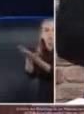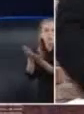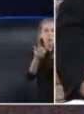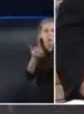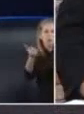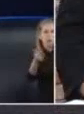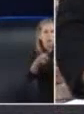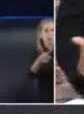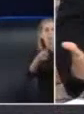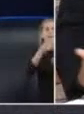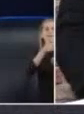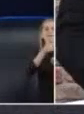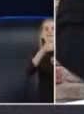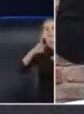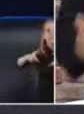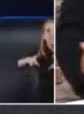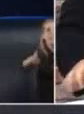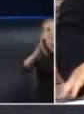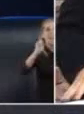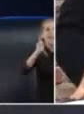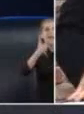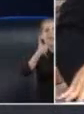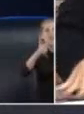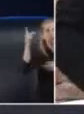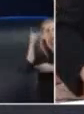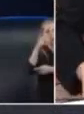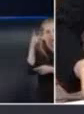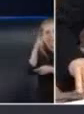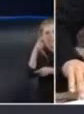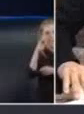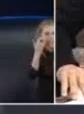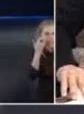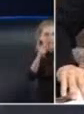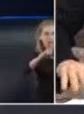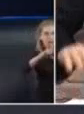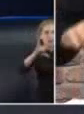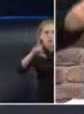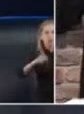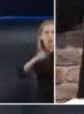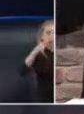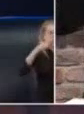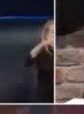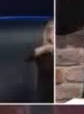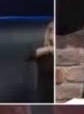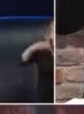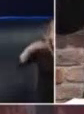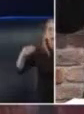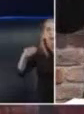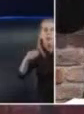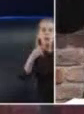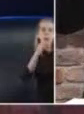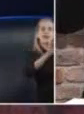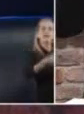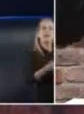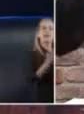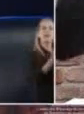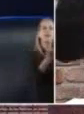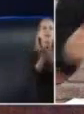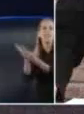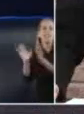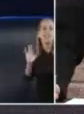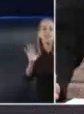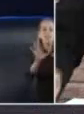hizo con la cgt pase que te estaba absolutamente muda de gamo bueno ahora no le quedó otra que convocar para el 17 de agosto a